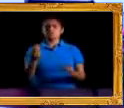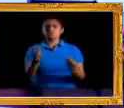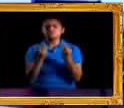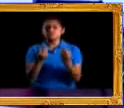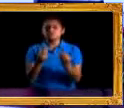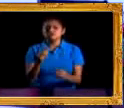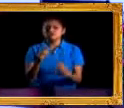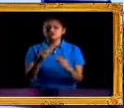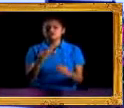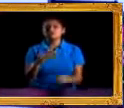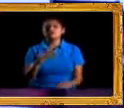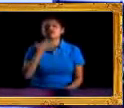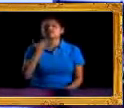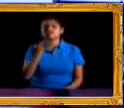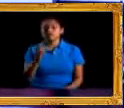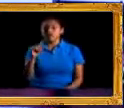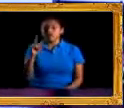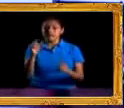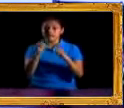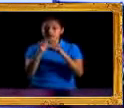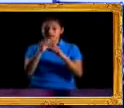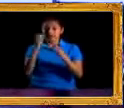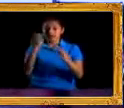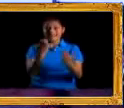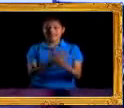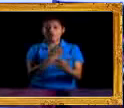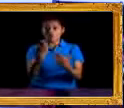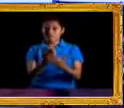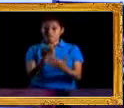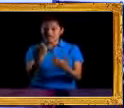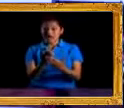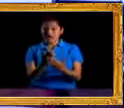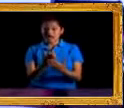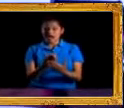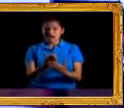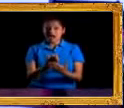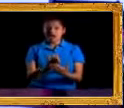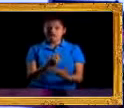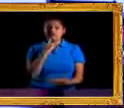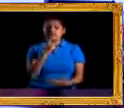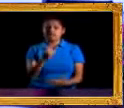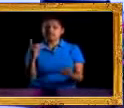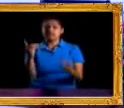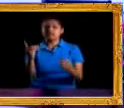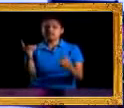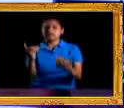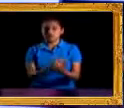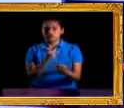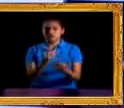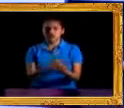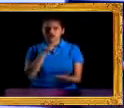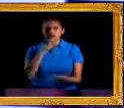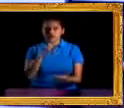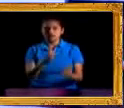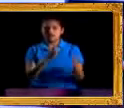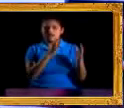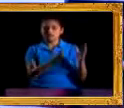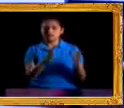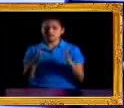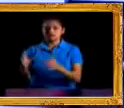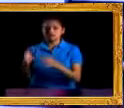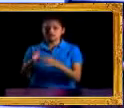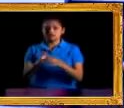palabra economía, según los expertos, es la administración de los